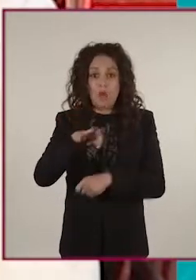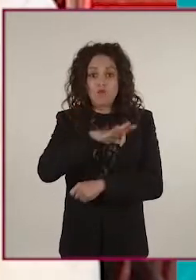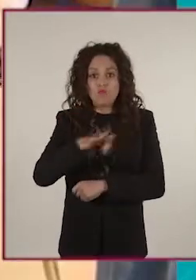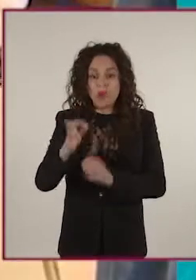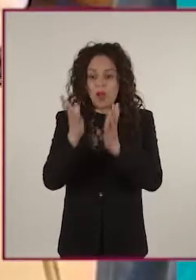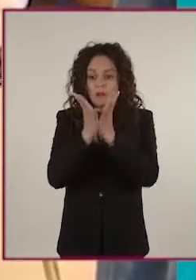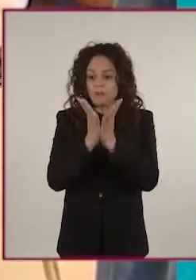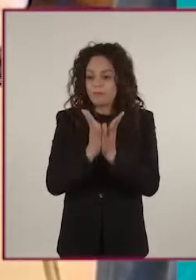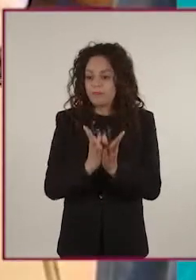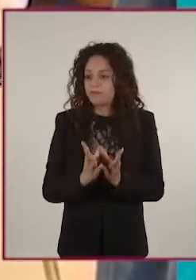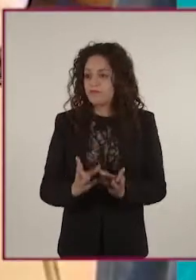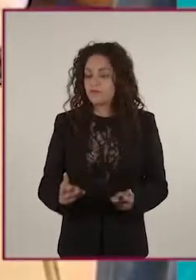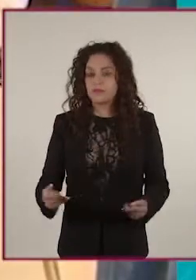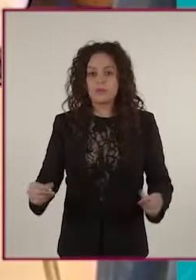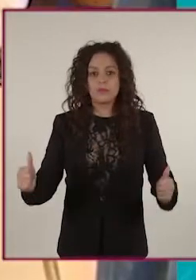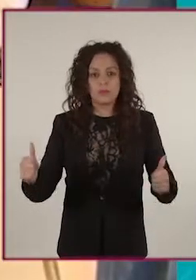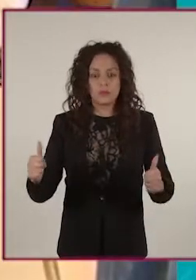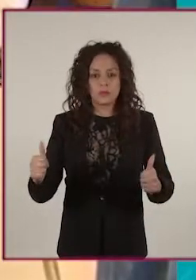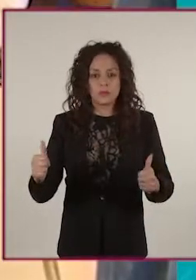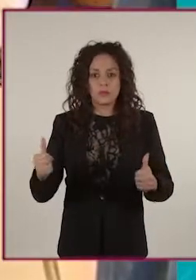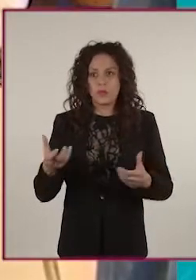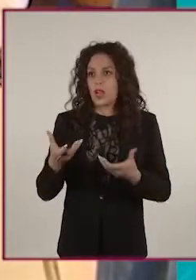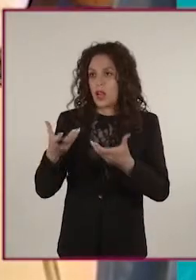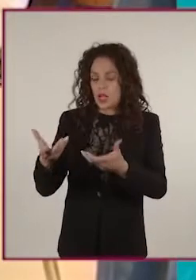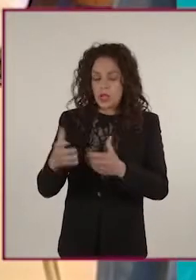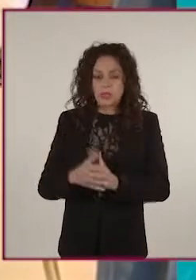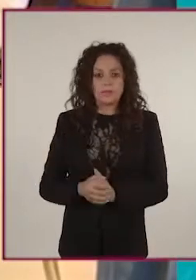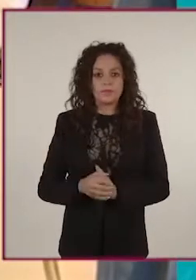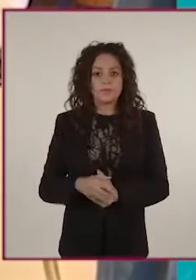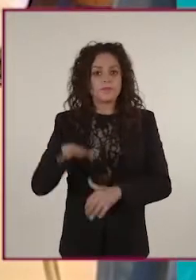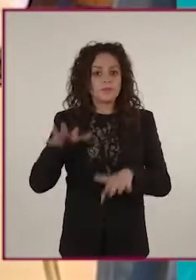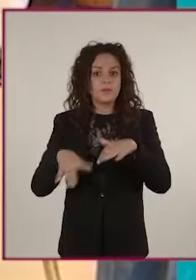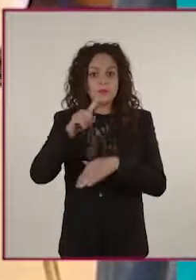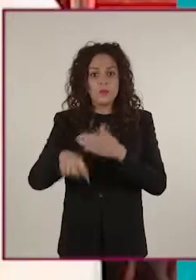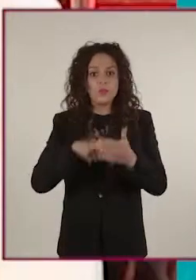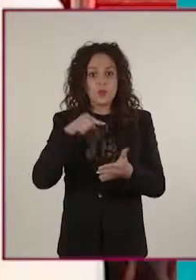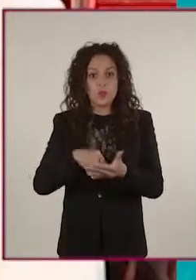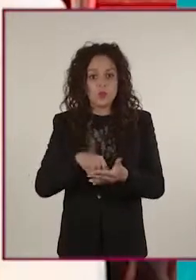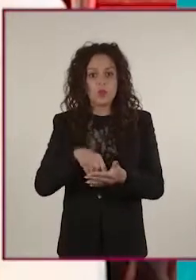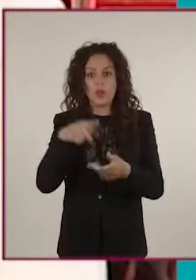ambiente. Que aunque uno los deseche en ocasiones en lugares donde no debería